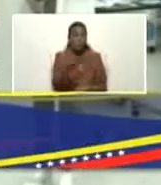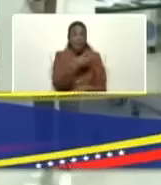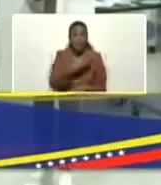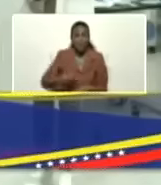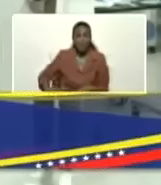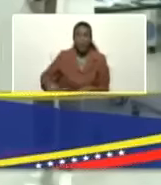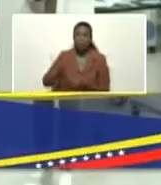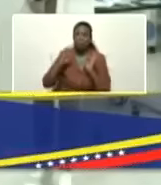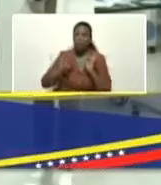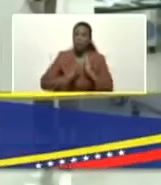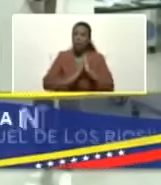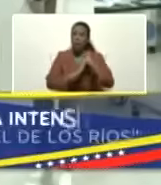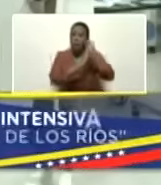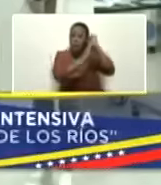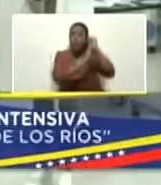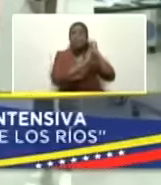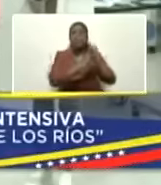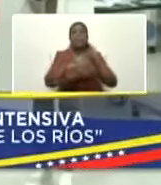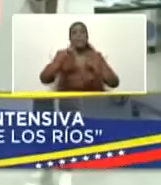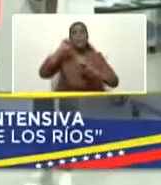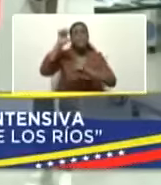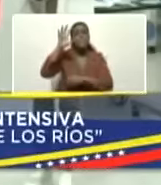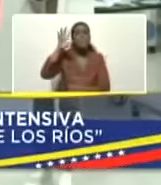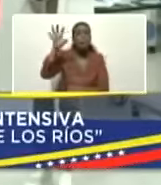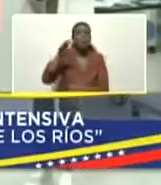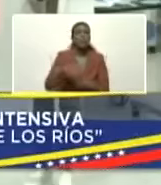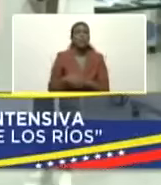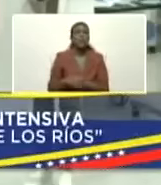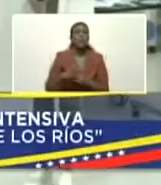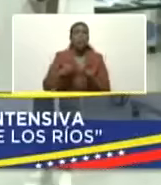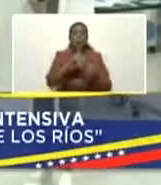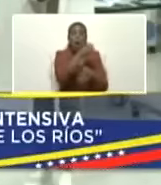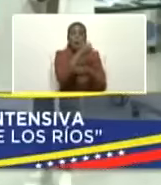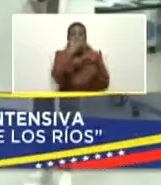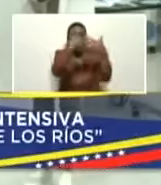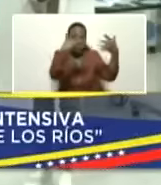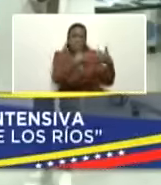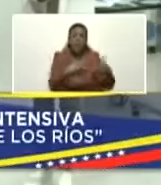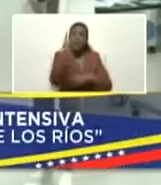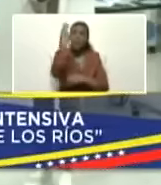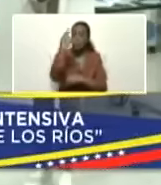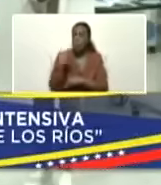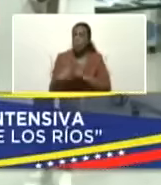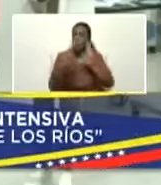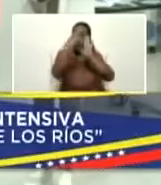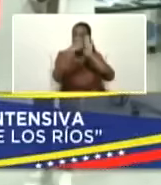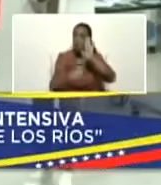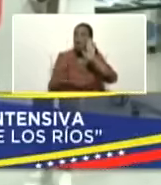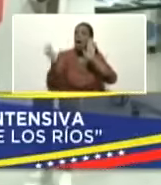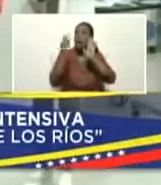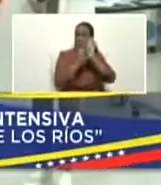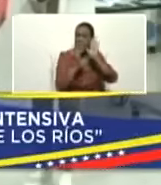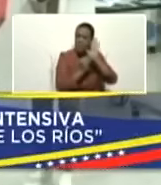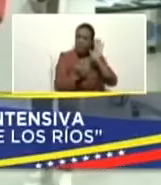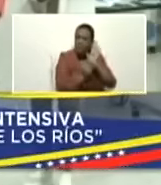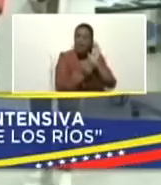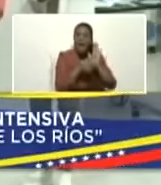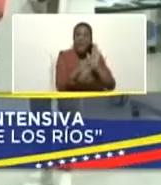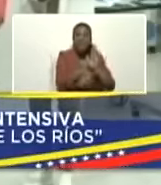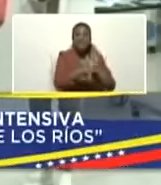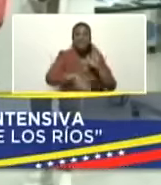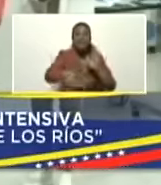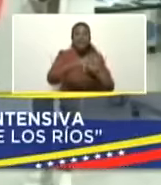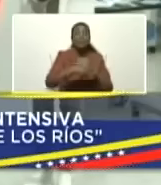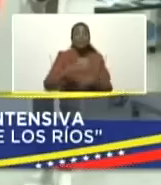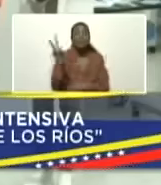como el gran timonel de nuestra patria y con los lineamientos diarios que nos da, pues este barco